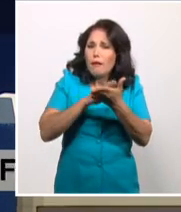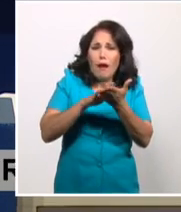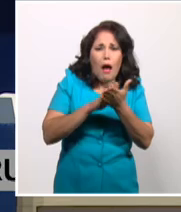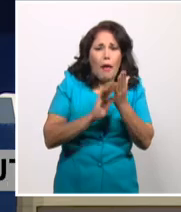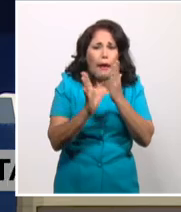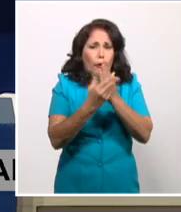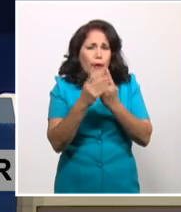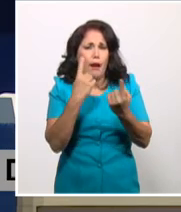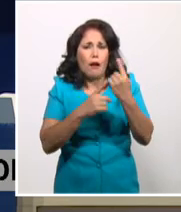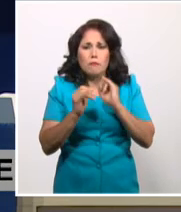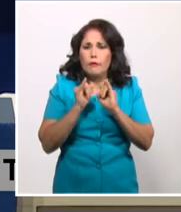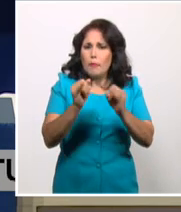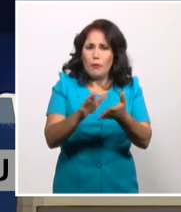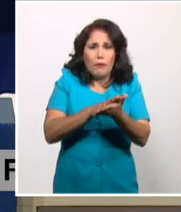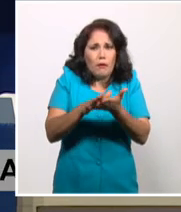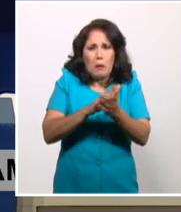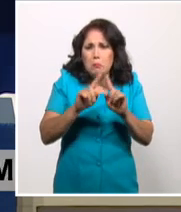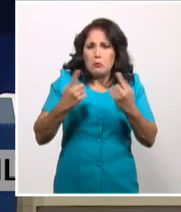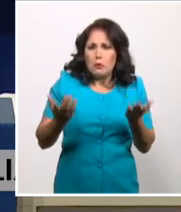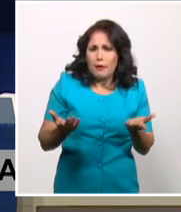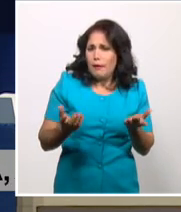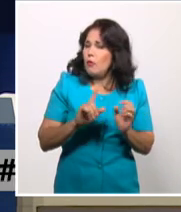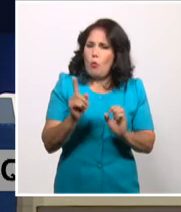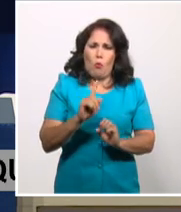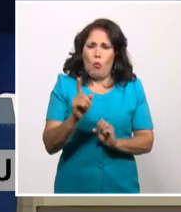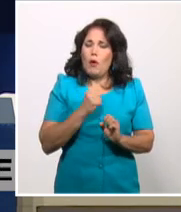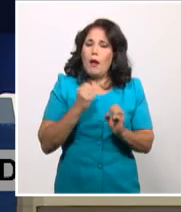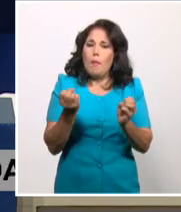trata de ocultar nada, todo lo contrario.